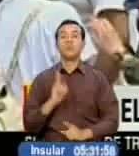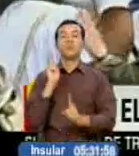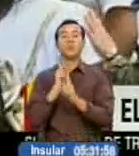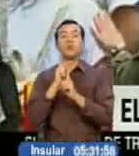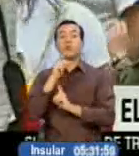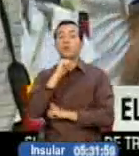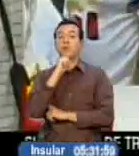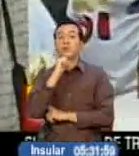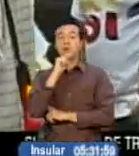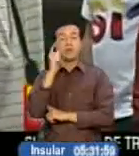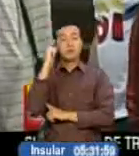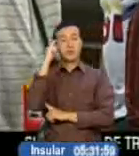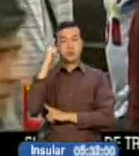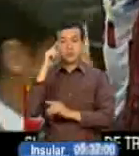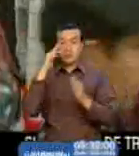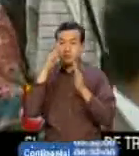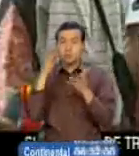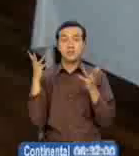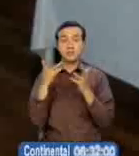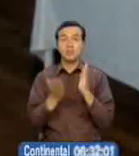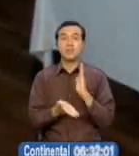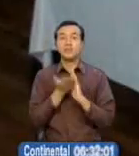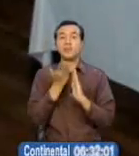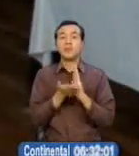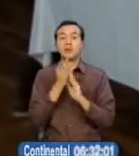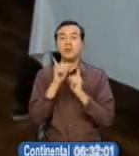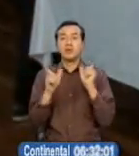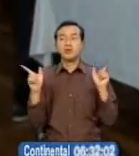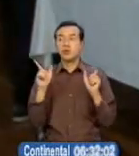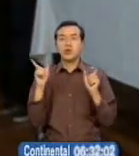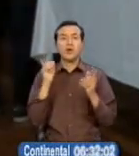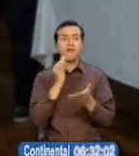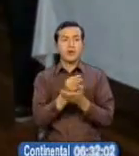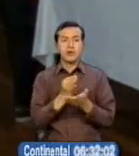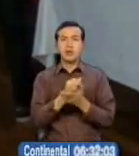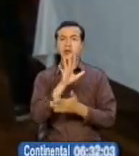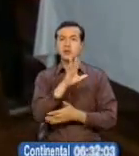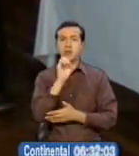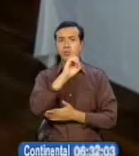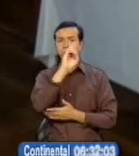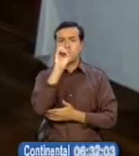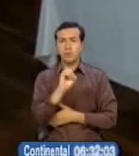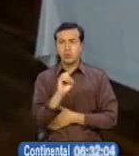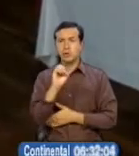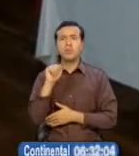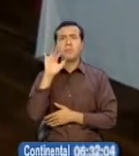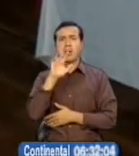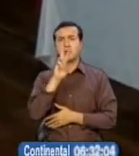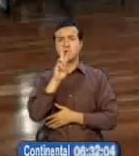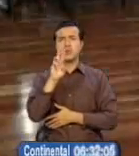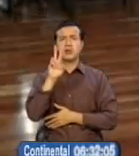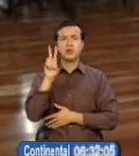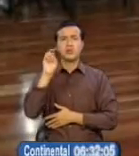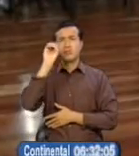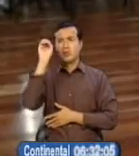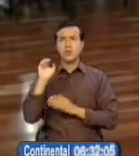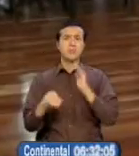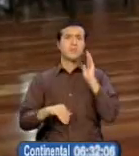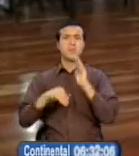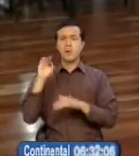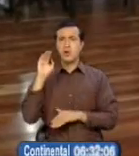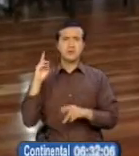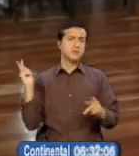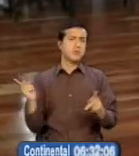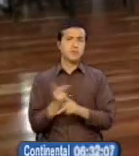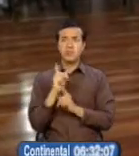que busca analizar el gobierno es el incremento del porcentaje del ausentismo, que pasó del 50 al 62.6% y que representa la más